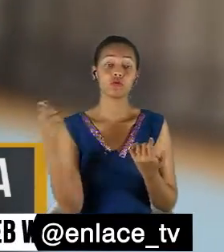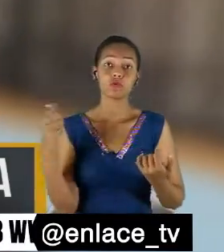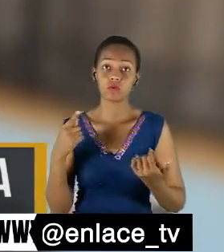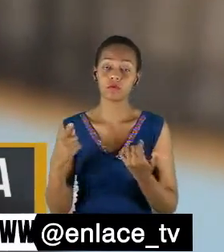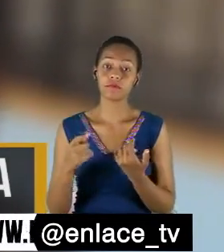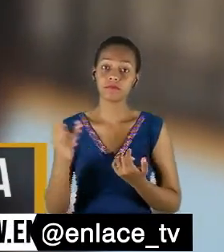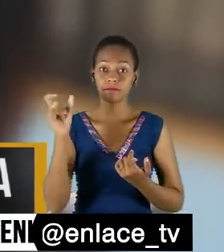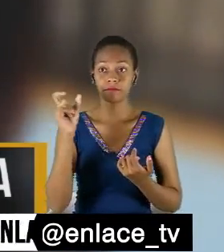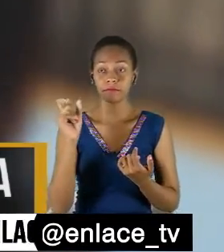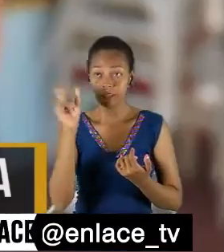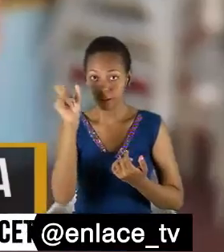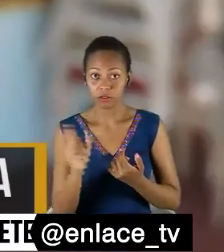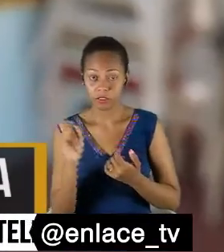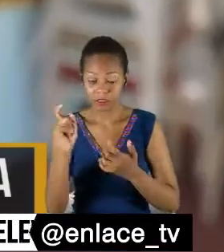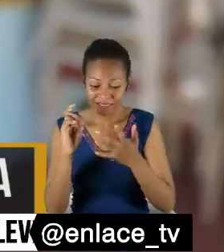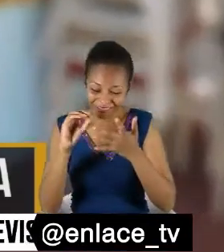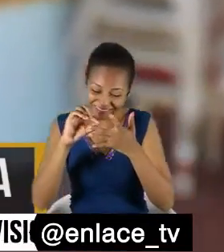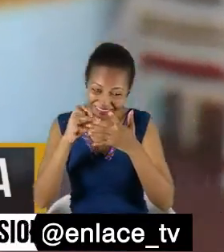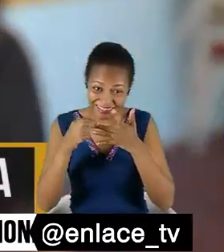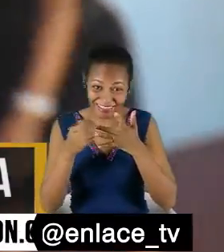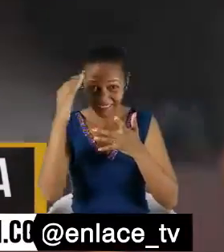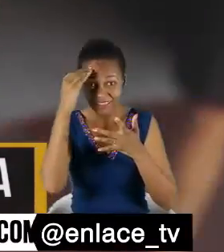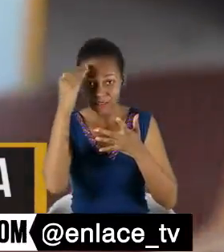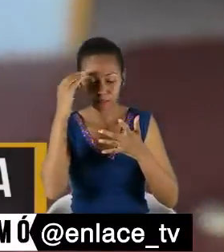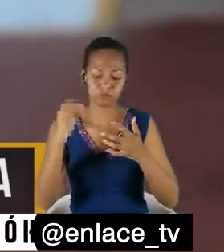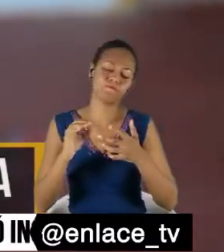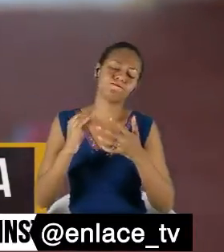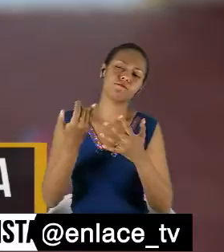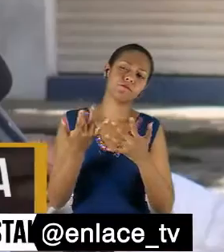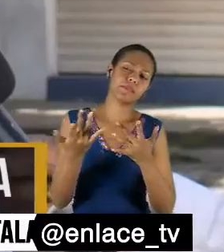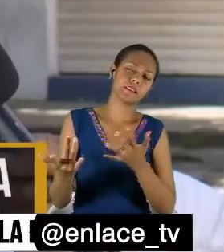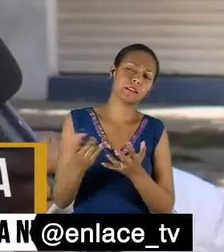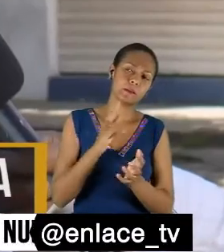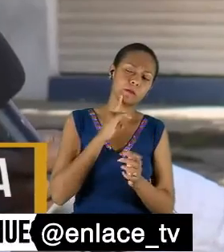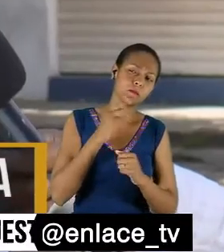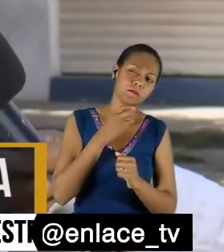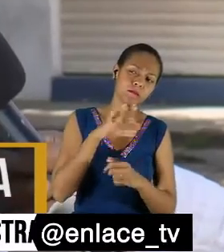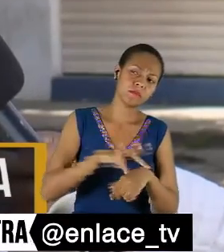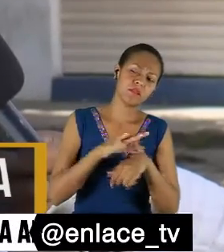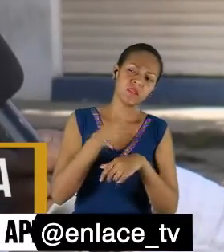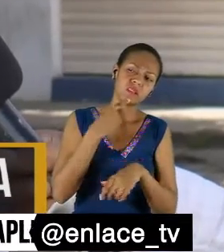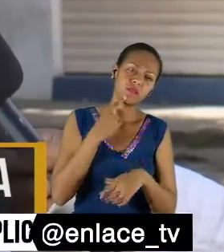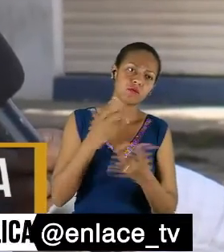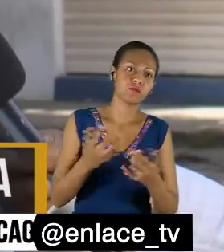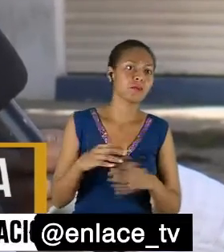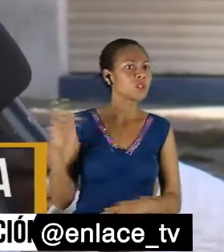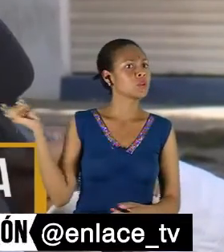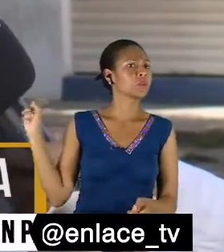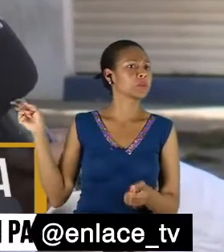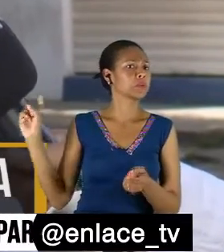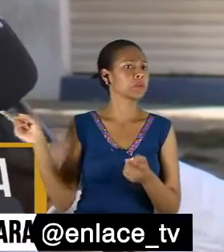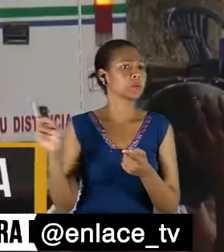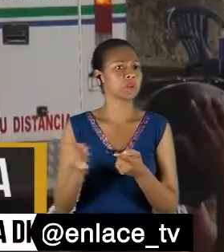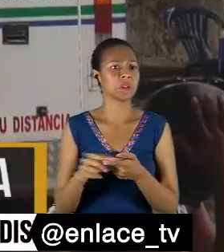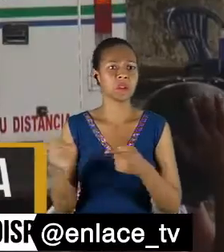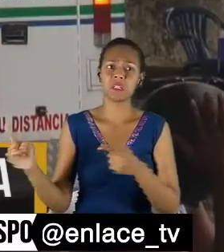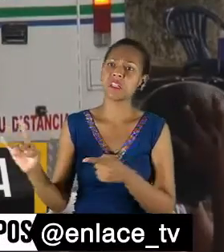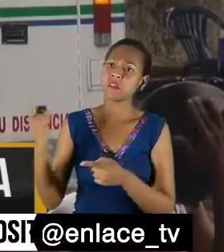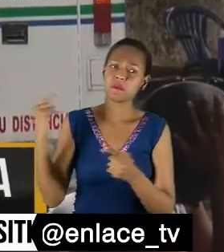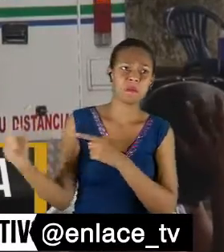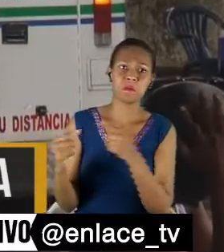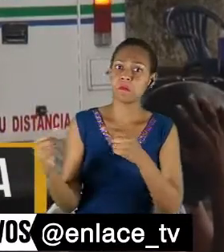la reconstrucción del muñón. Debido a las características, sí, es la primera vez en mucho tiempo que se ha observado este tipo de